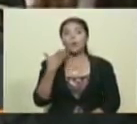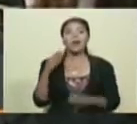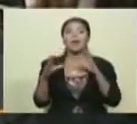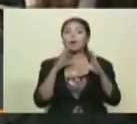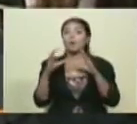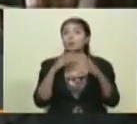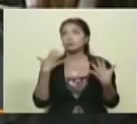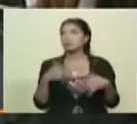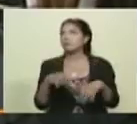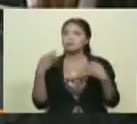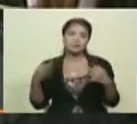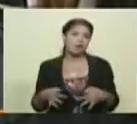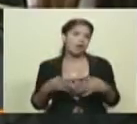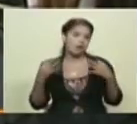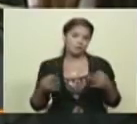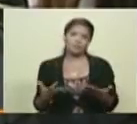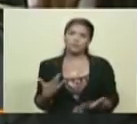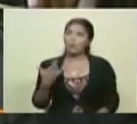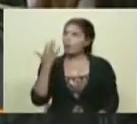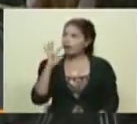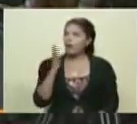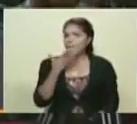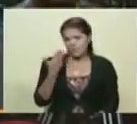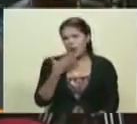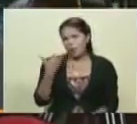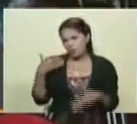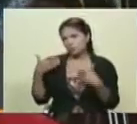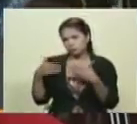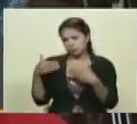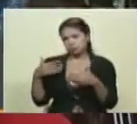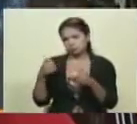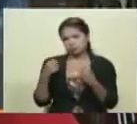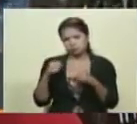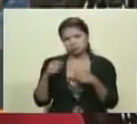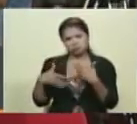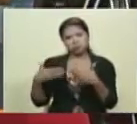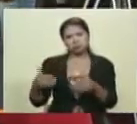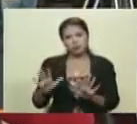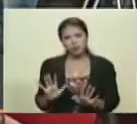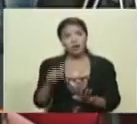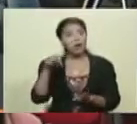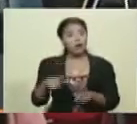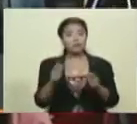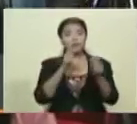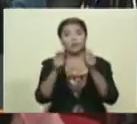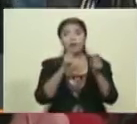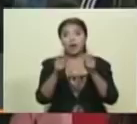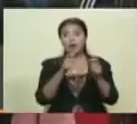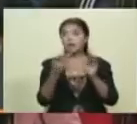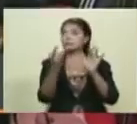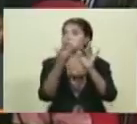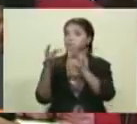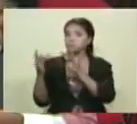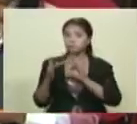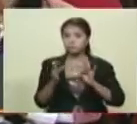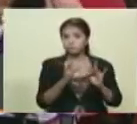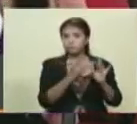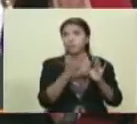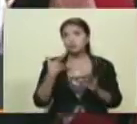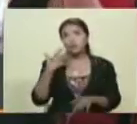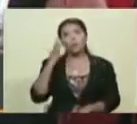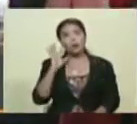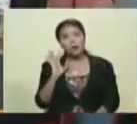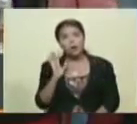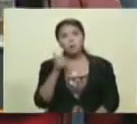reto permanente. Yo creo que hemos mejorado. Esta rueda de prensa interactiva creo que es